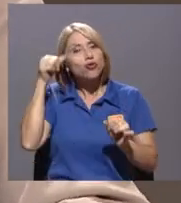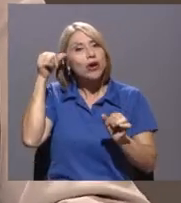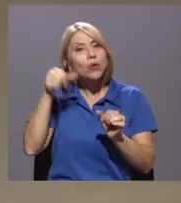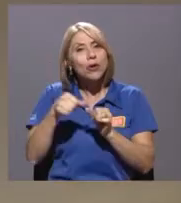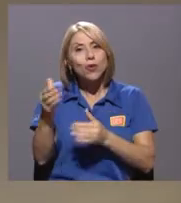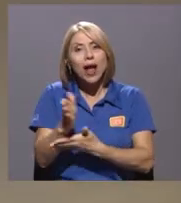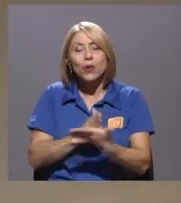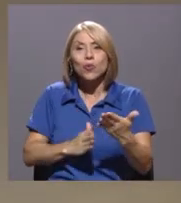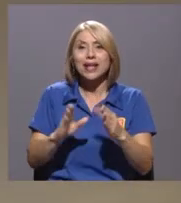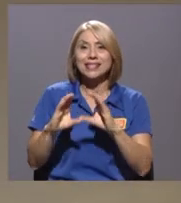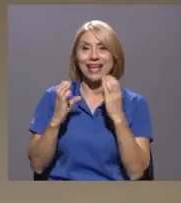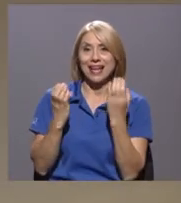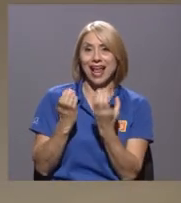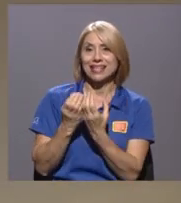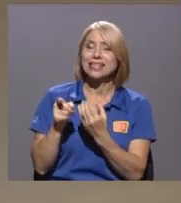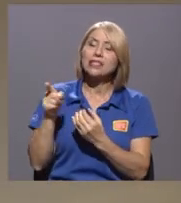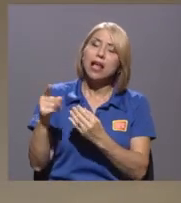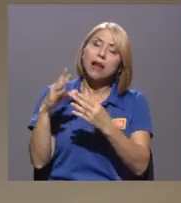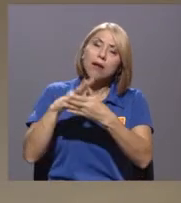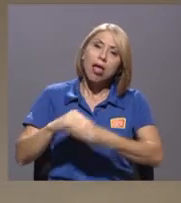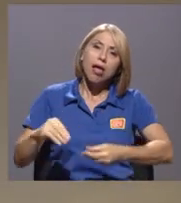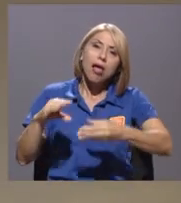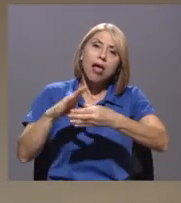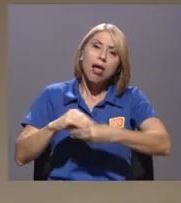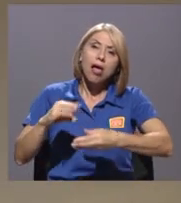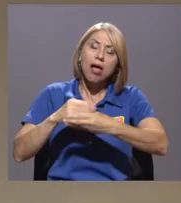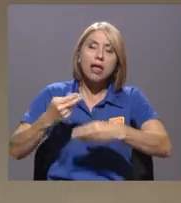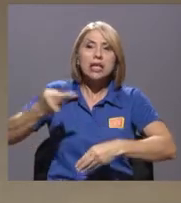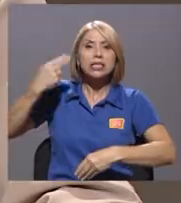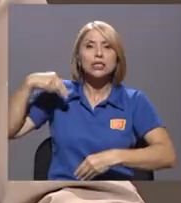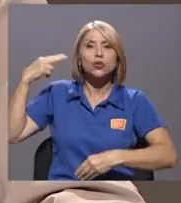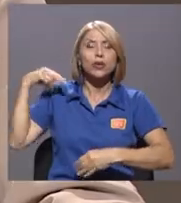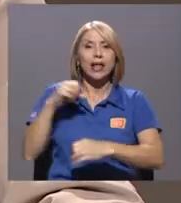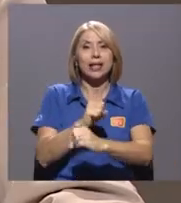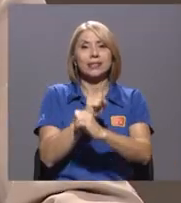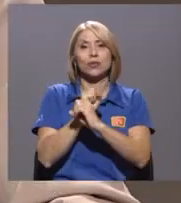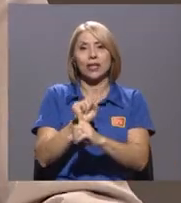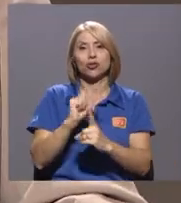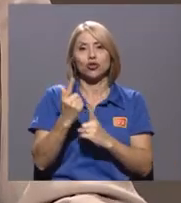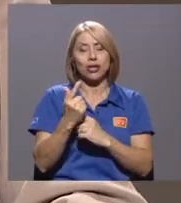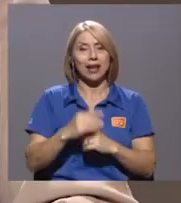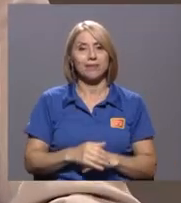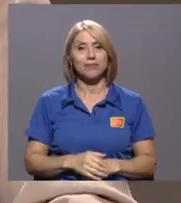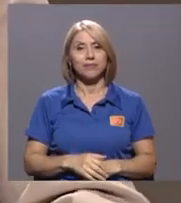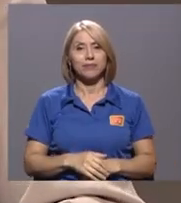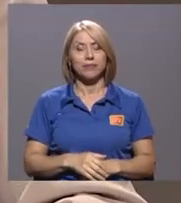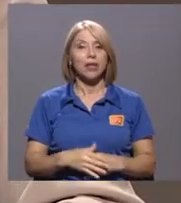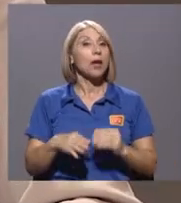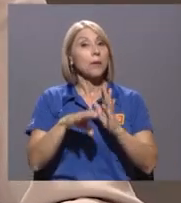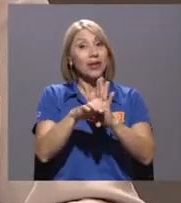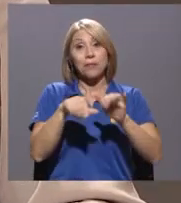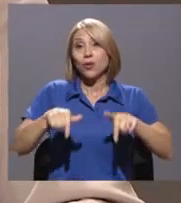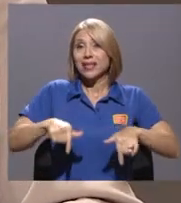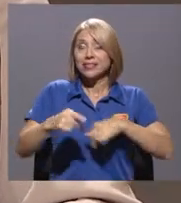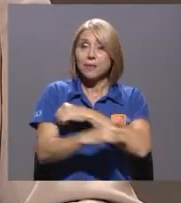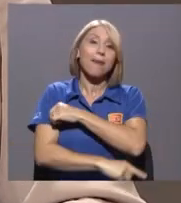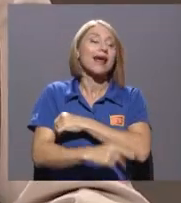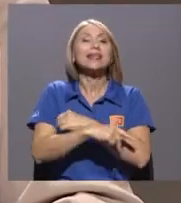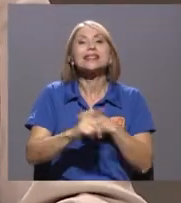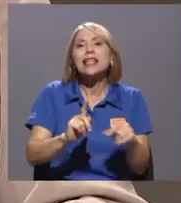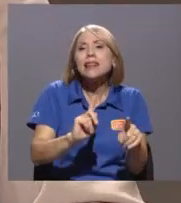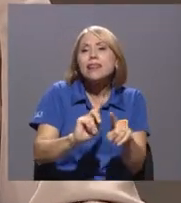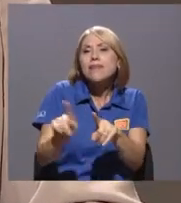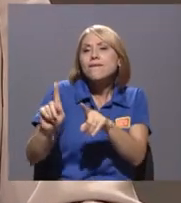historia de la seguridad social muy críticas como como este país en distintos momentos logró